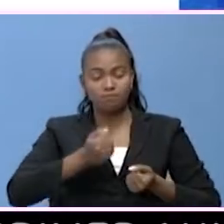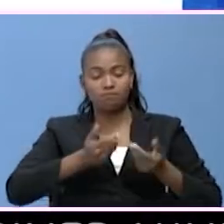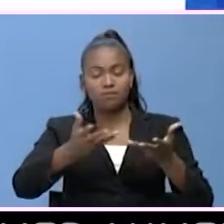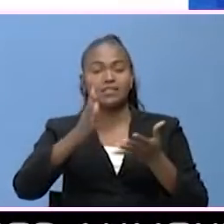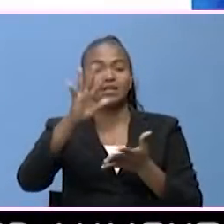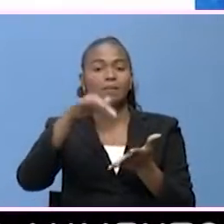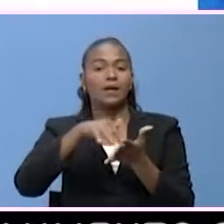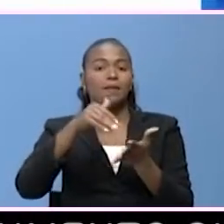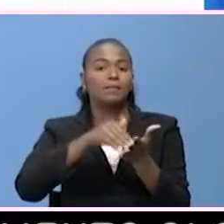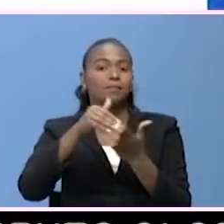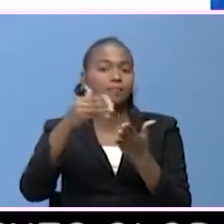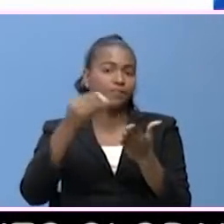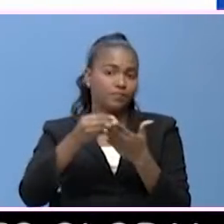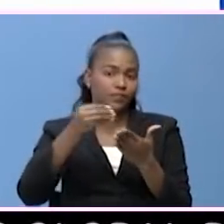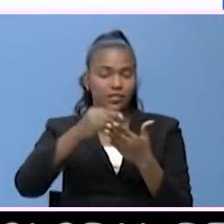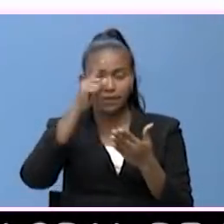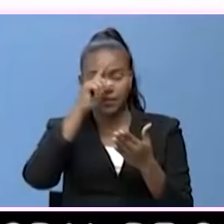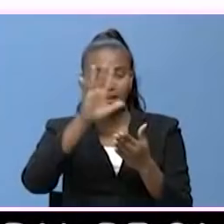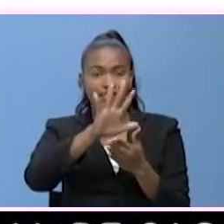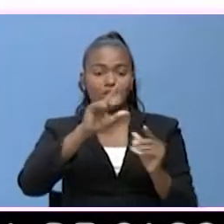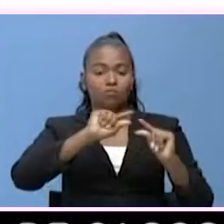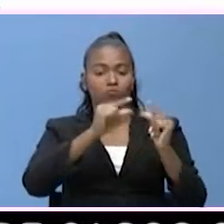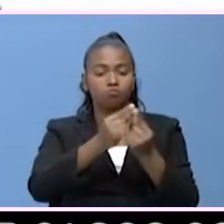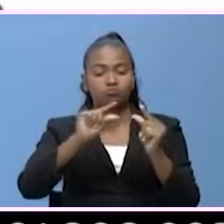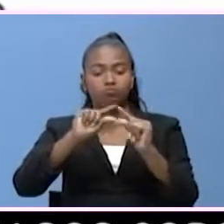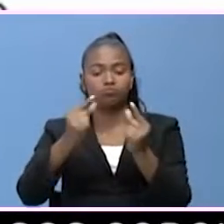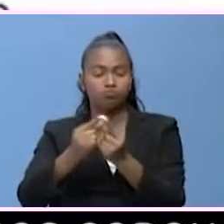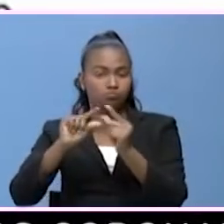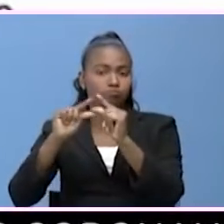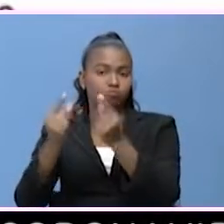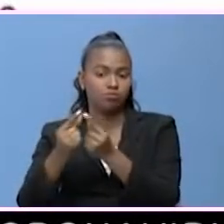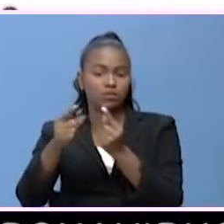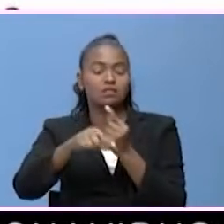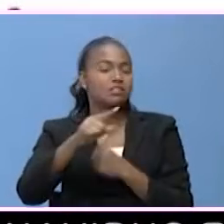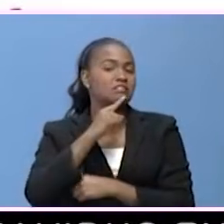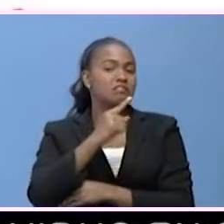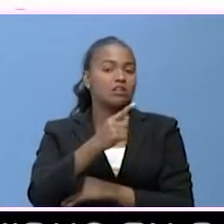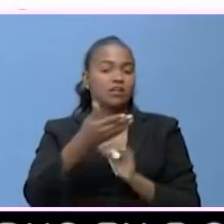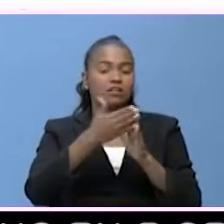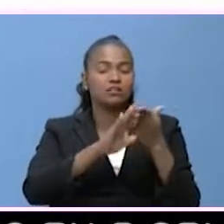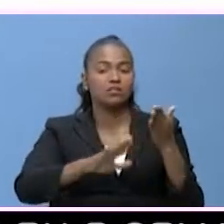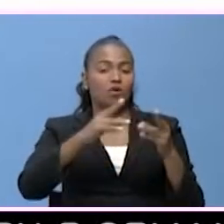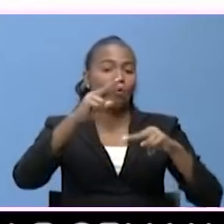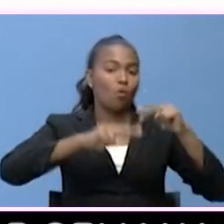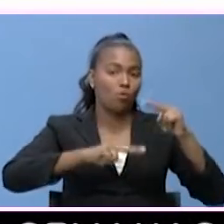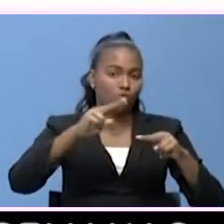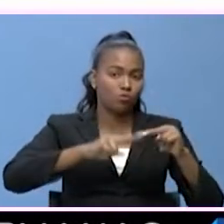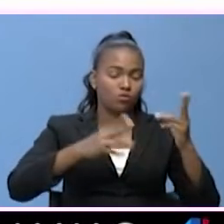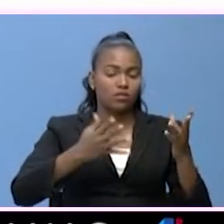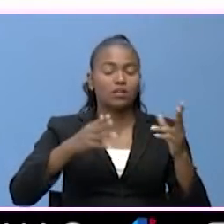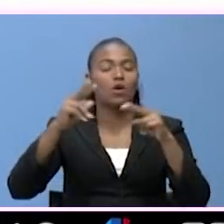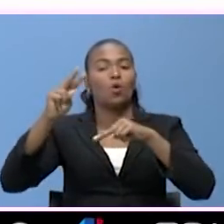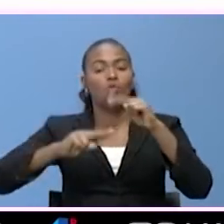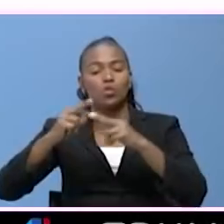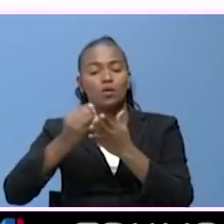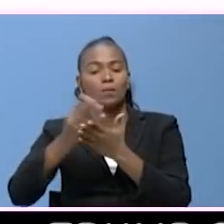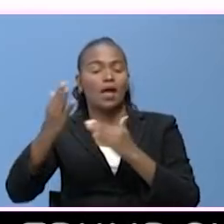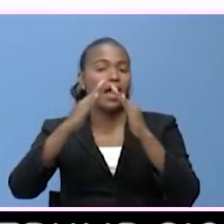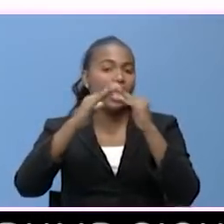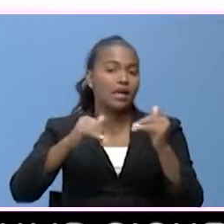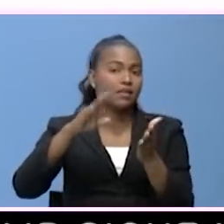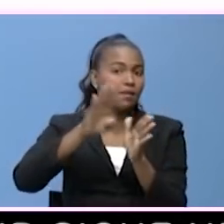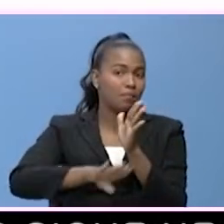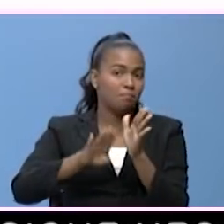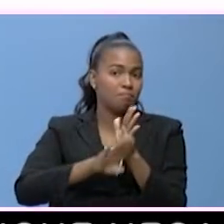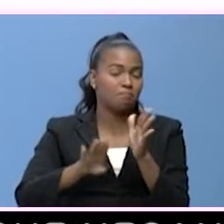en $5 mil millones para 5 sectores, los cuales son el sector construcción, construcción y adquisición de viviendas a